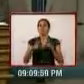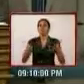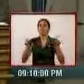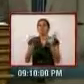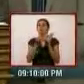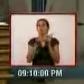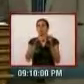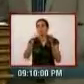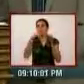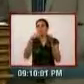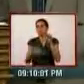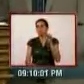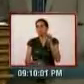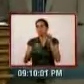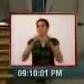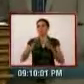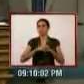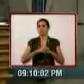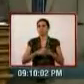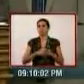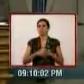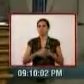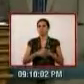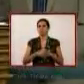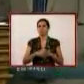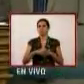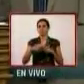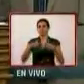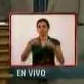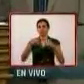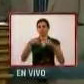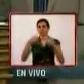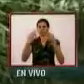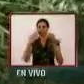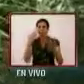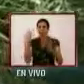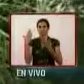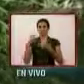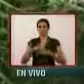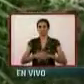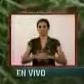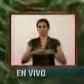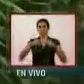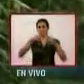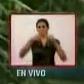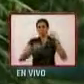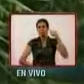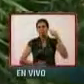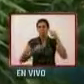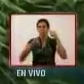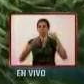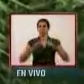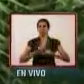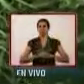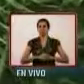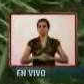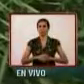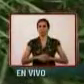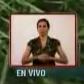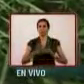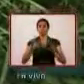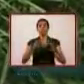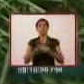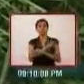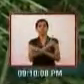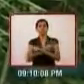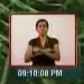cayó. Bueno, estos conductores, que ustedes saben, tienen una fortaleza,